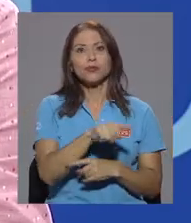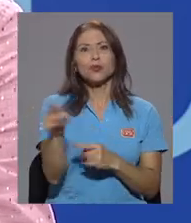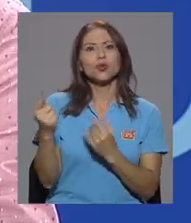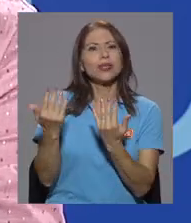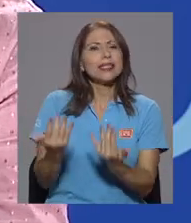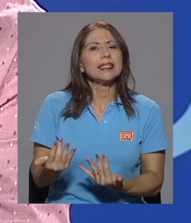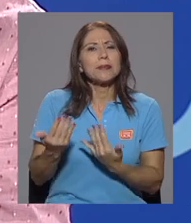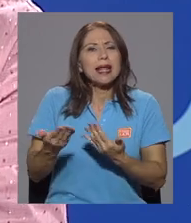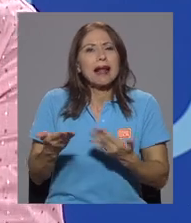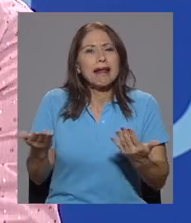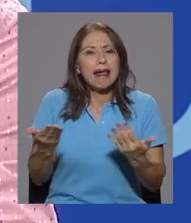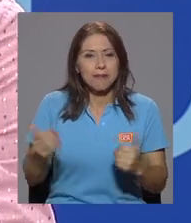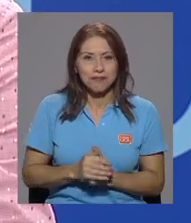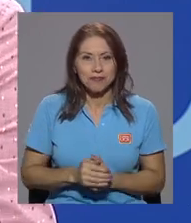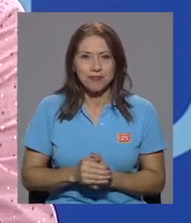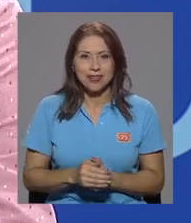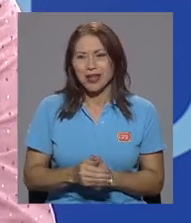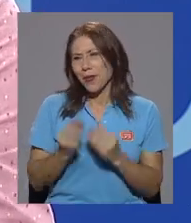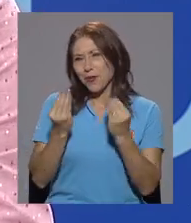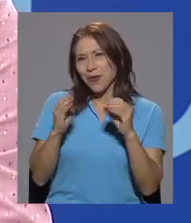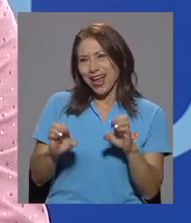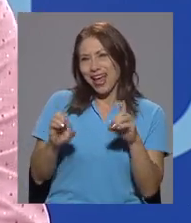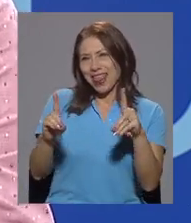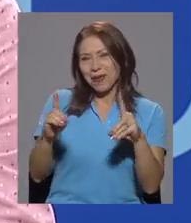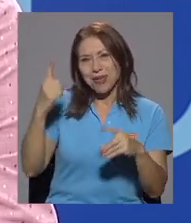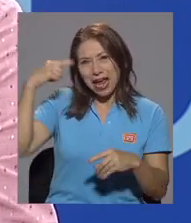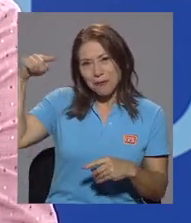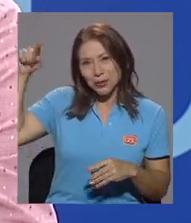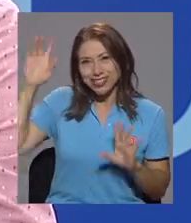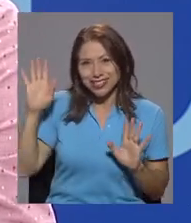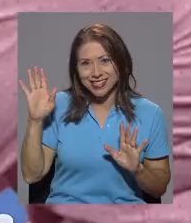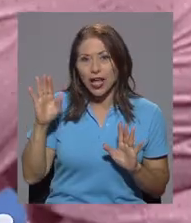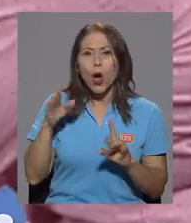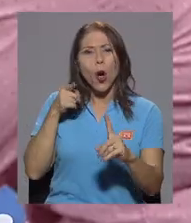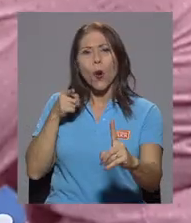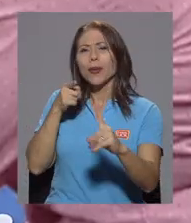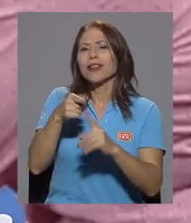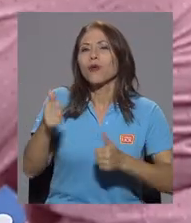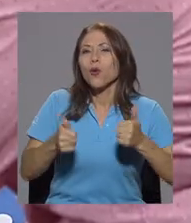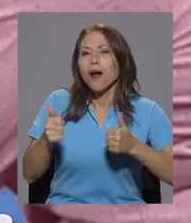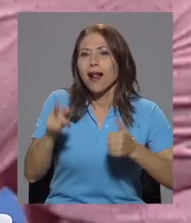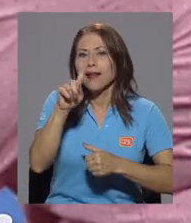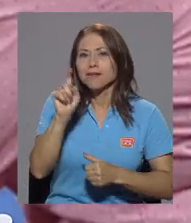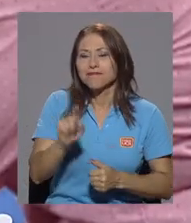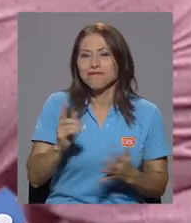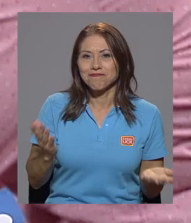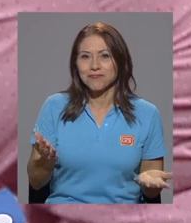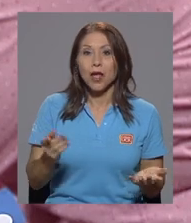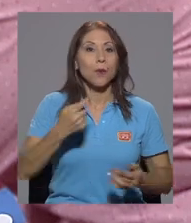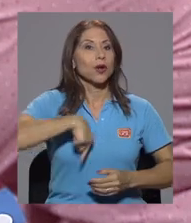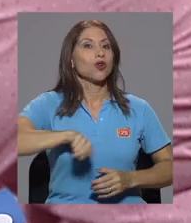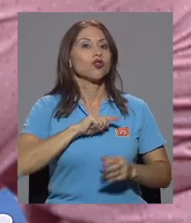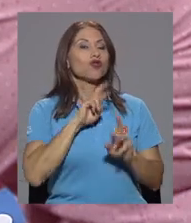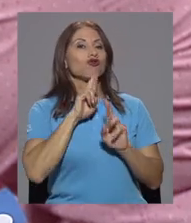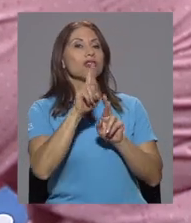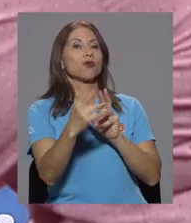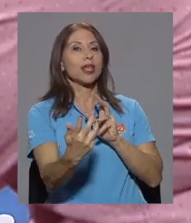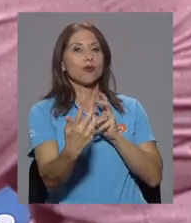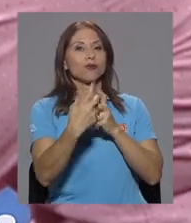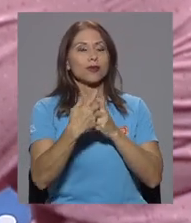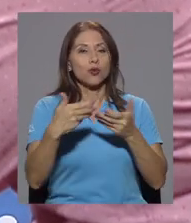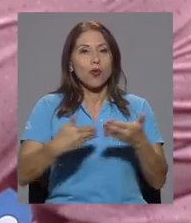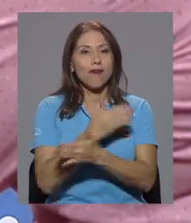hipótesis muy académica la pregunta o cuál es el objetivo con estos cambios bueno estamos respondiendo a la nueva forma de ver televisión